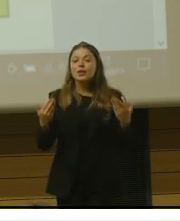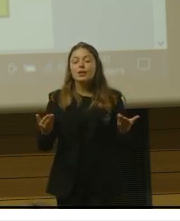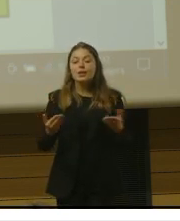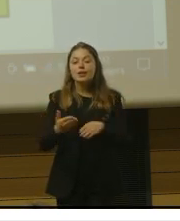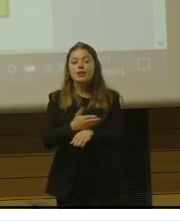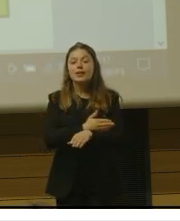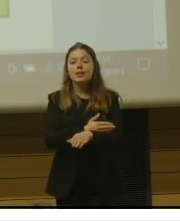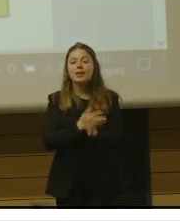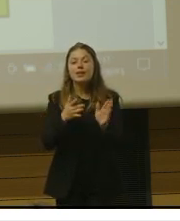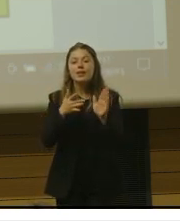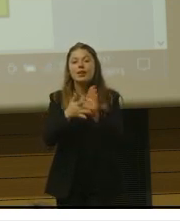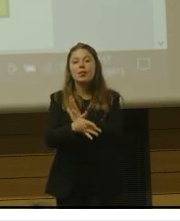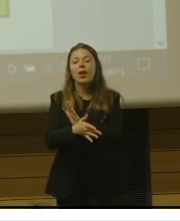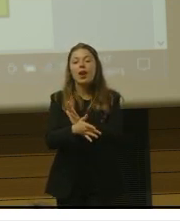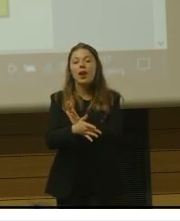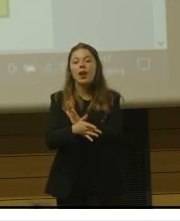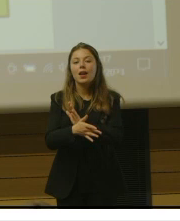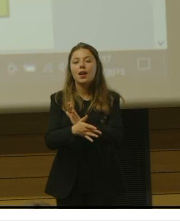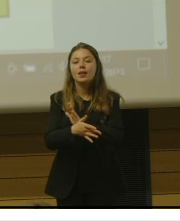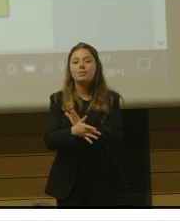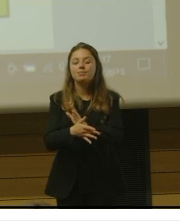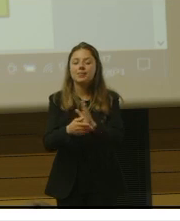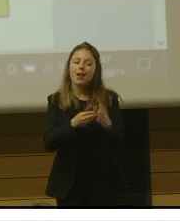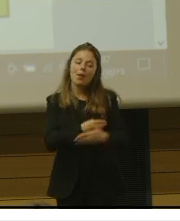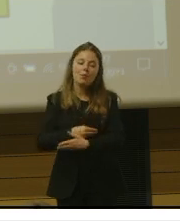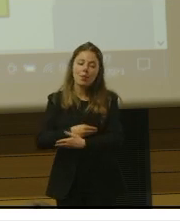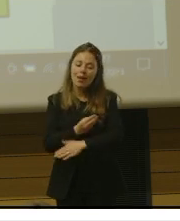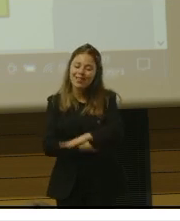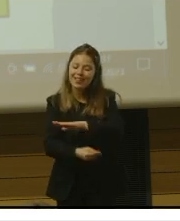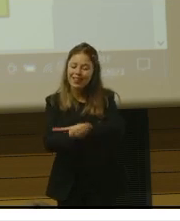pues una menor supervivencia neonatal, ¿no?